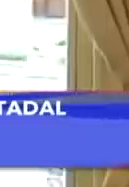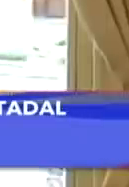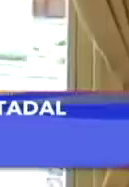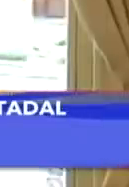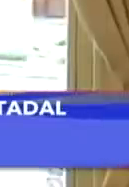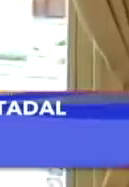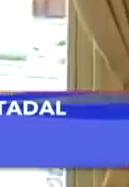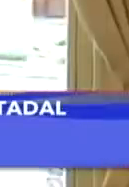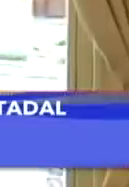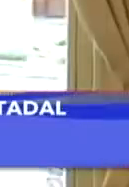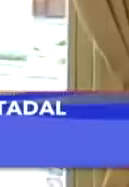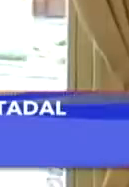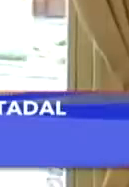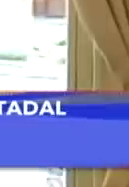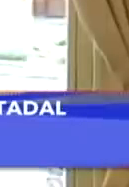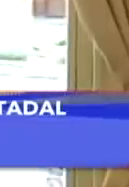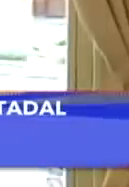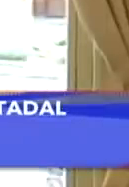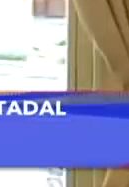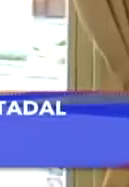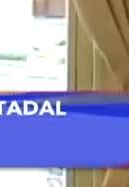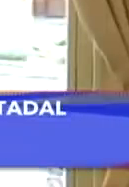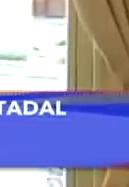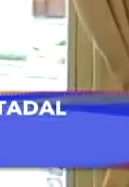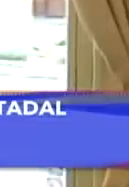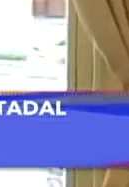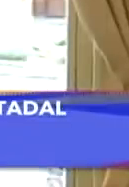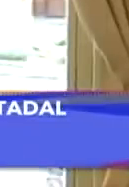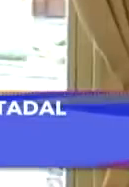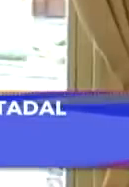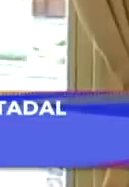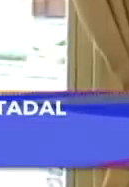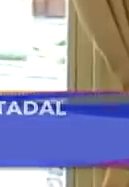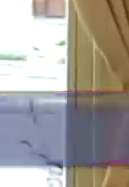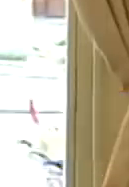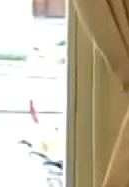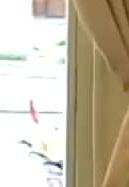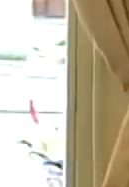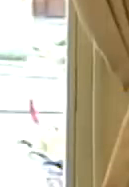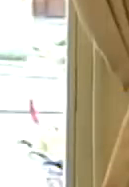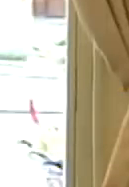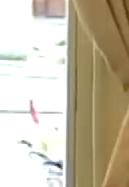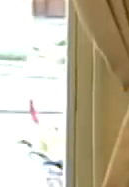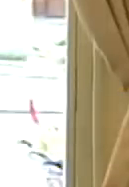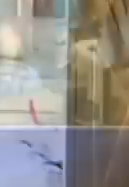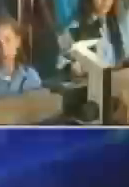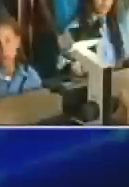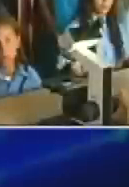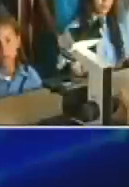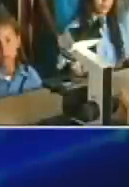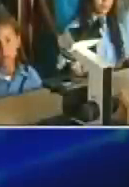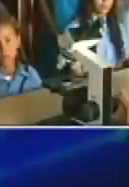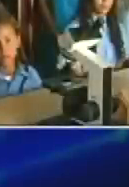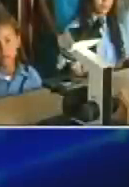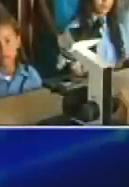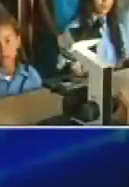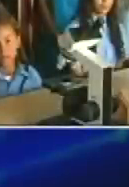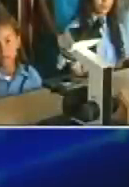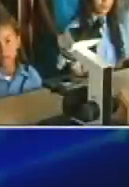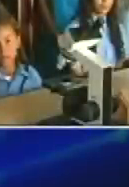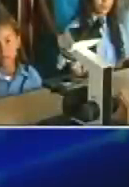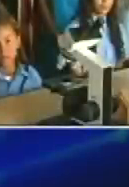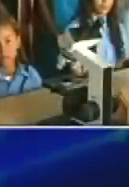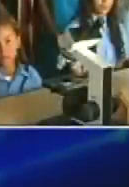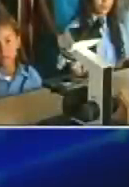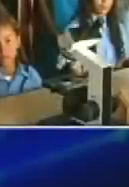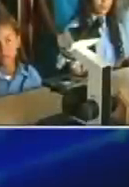a marjah imponen la imagen muy emocionada de la comunidad de todos los esfuerzos que hizo